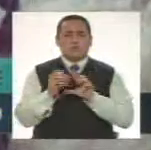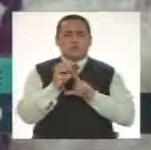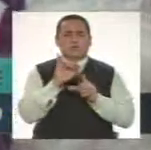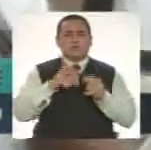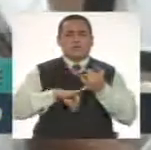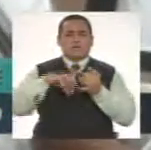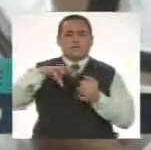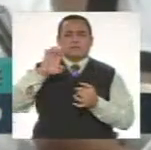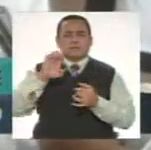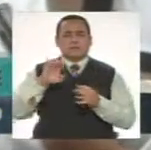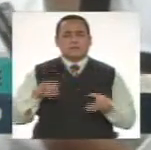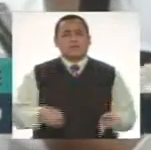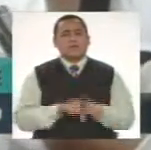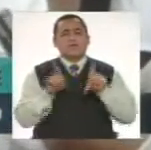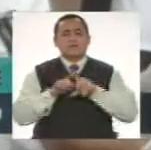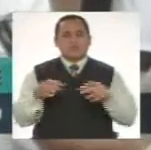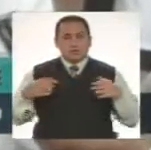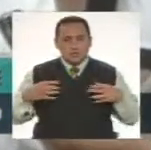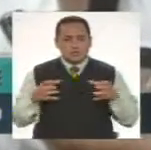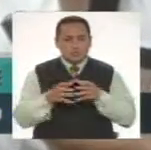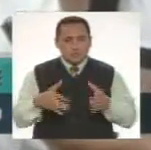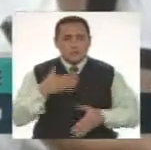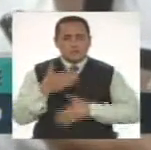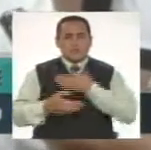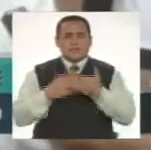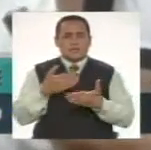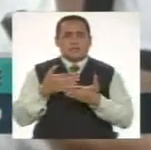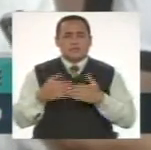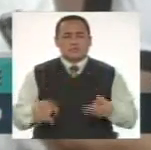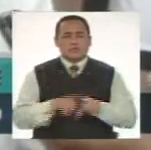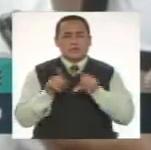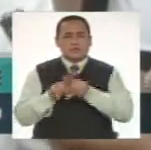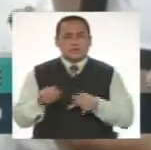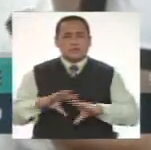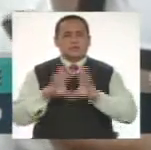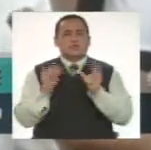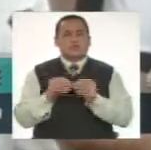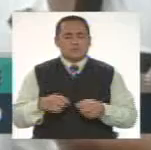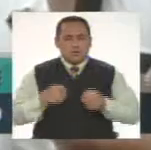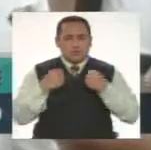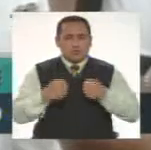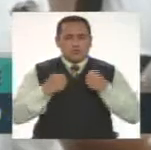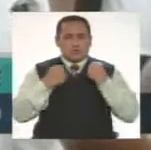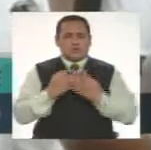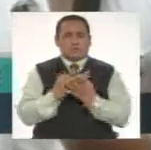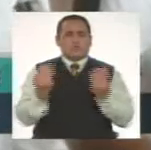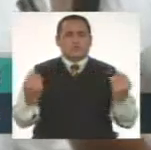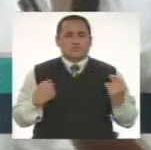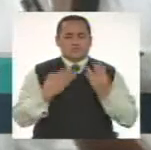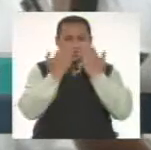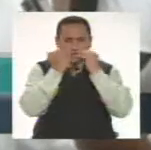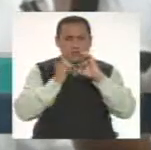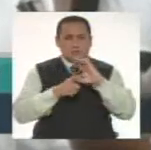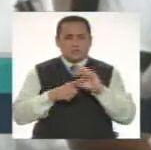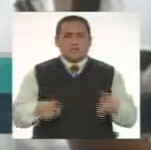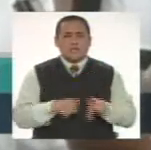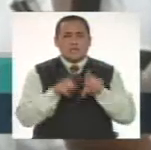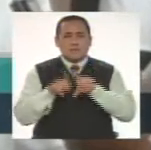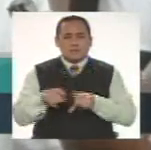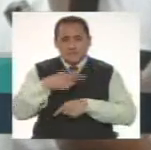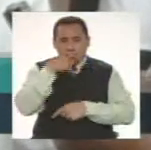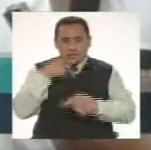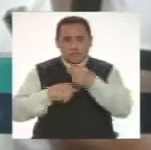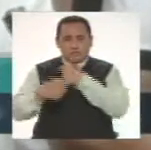Palomino. Estamos llevando operaciones dentro de lo que es el marco de la lucha contra el terrorismo y contra el narcotráfico,